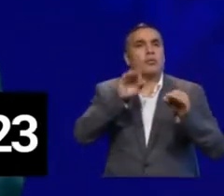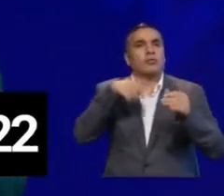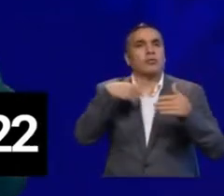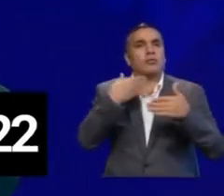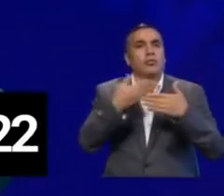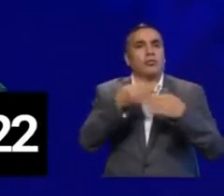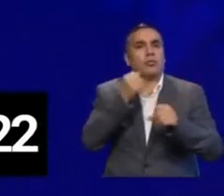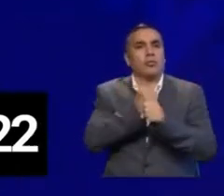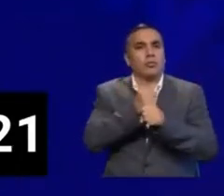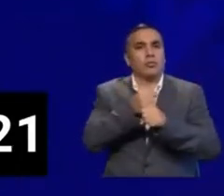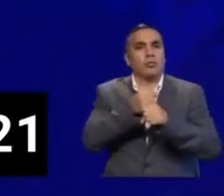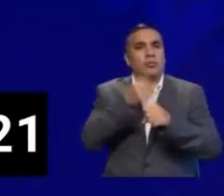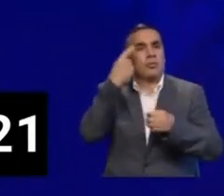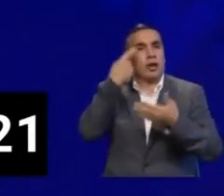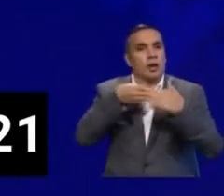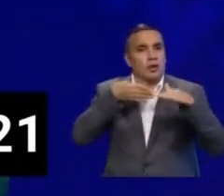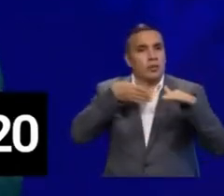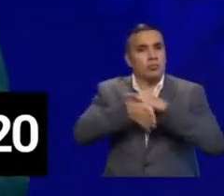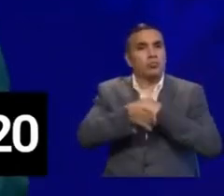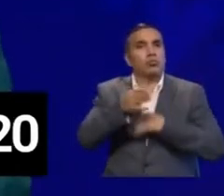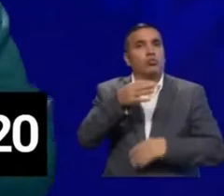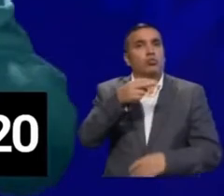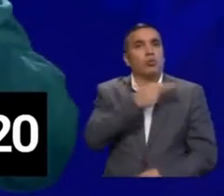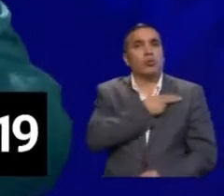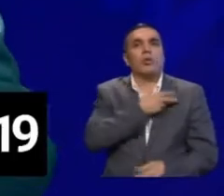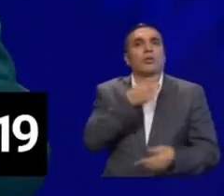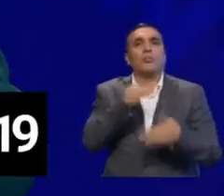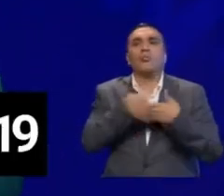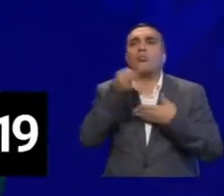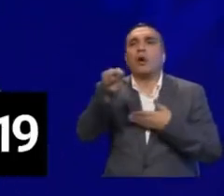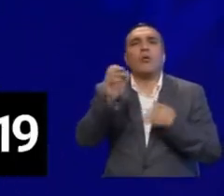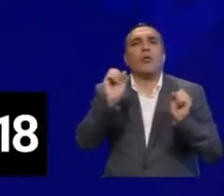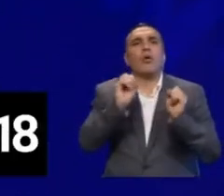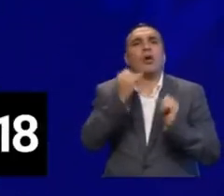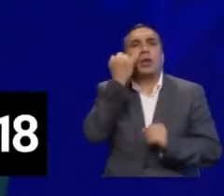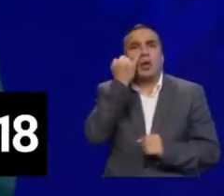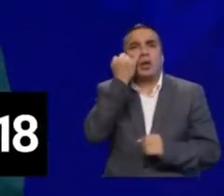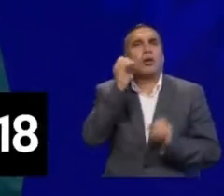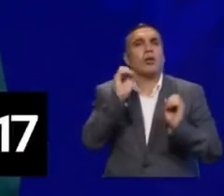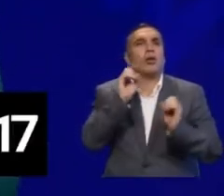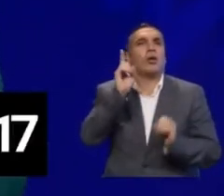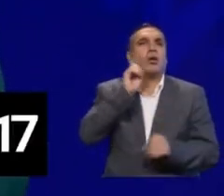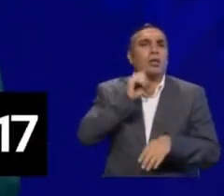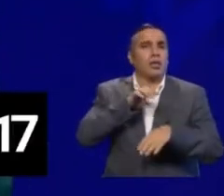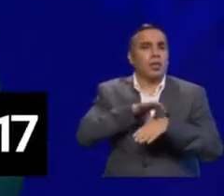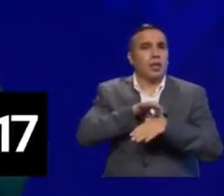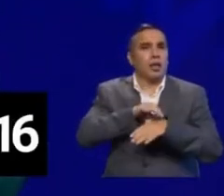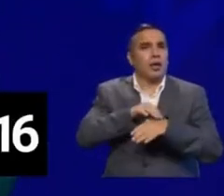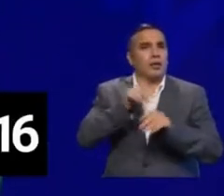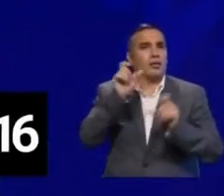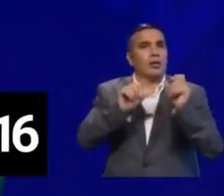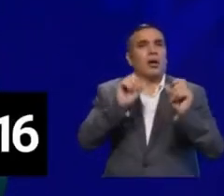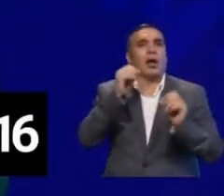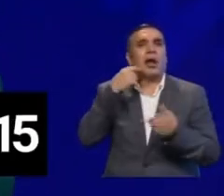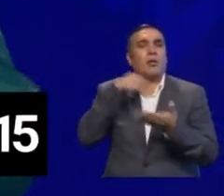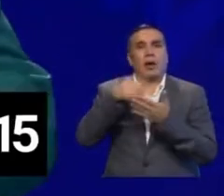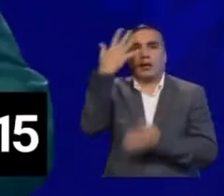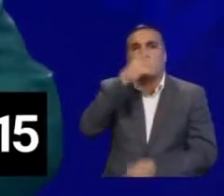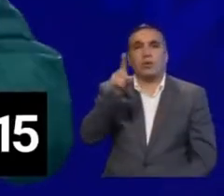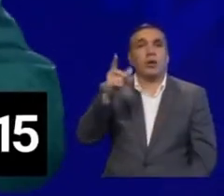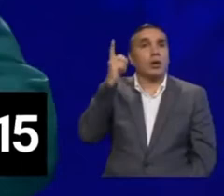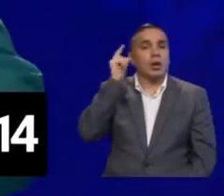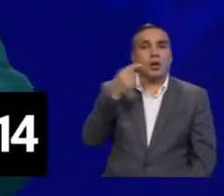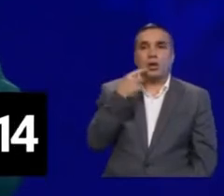afirmativa para nuestros jóvenes de pueblos y nacionalidades, para nuestros jóvenes afrodescendientes. Hablaba en Esmeraldas con una líder que